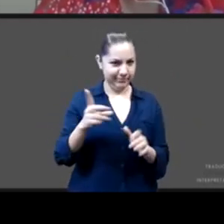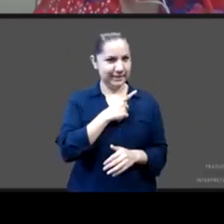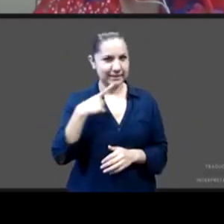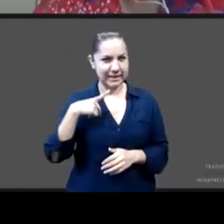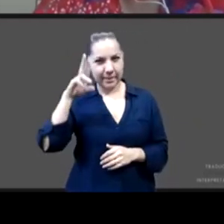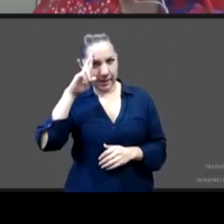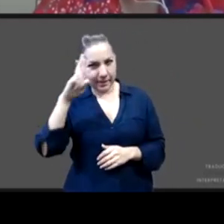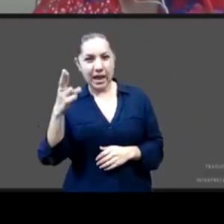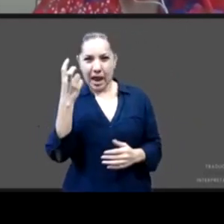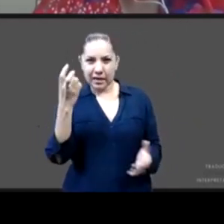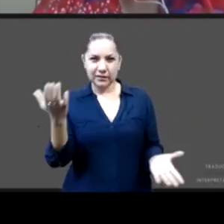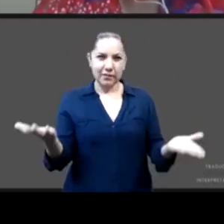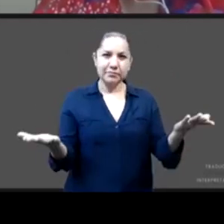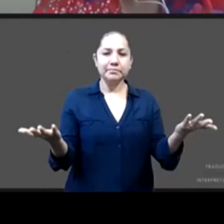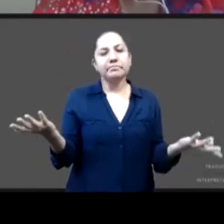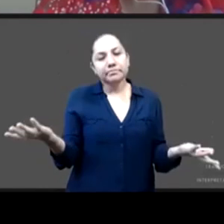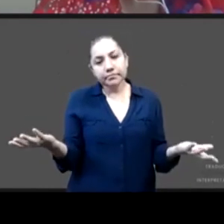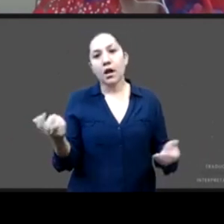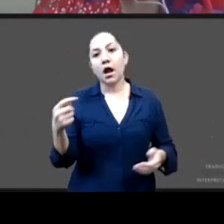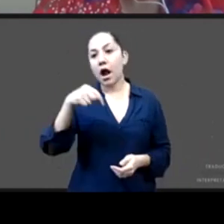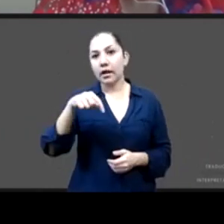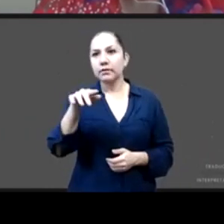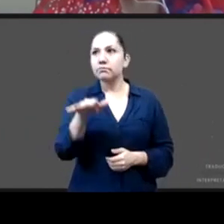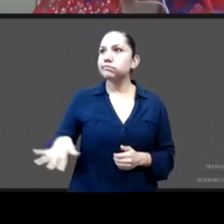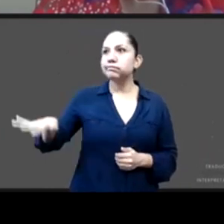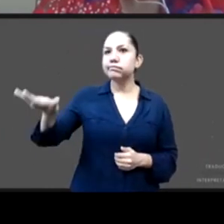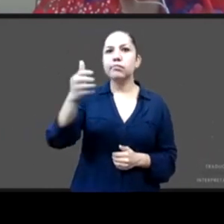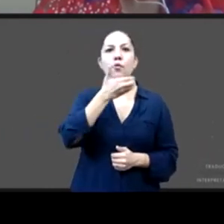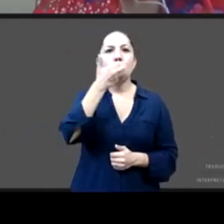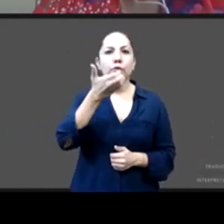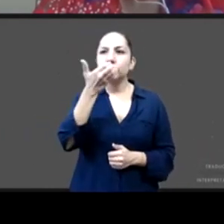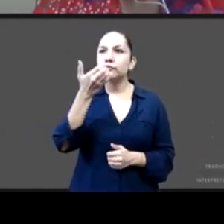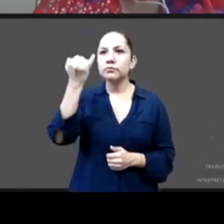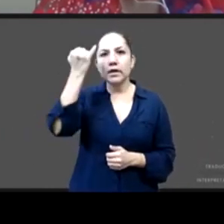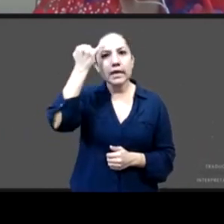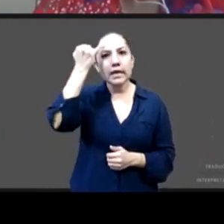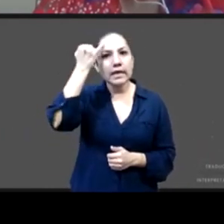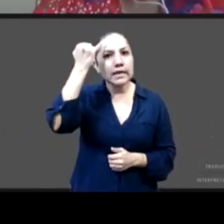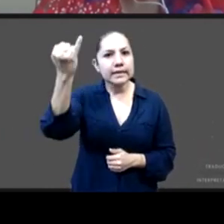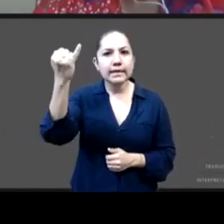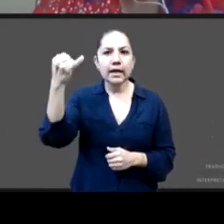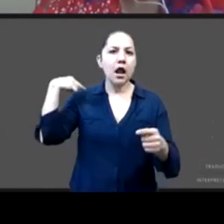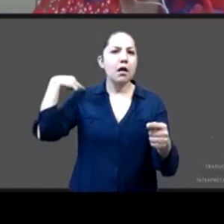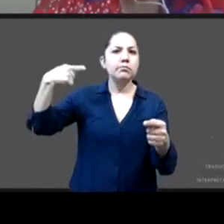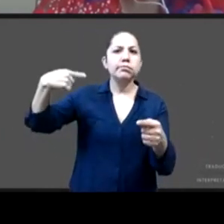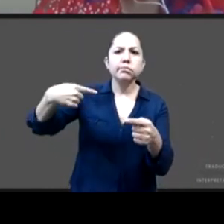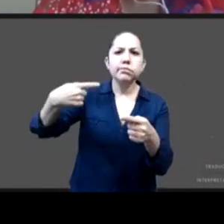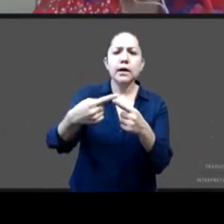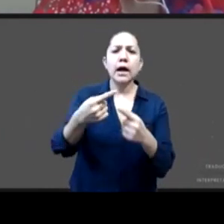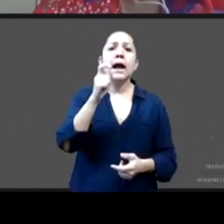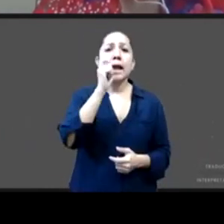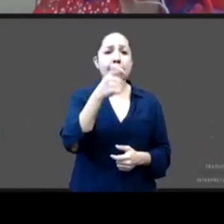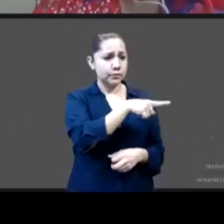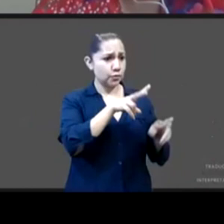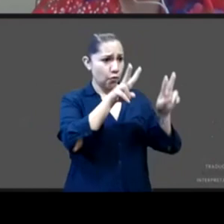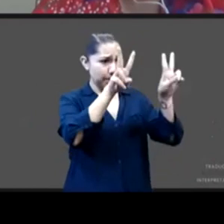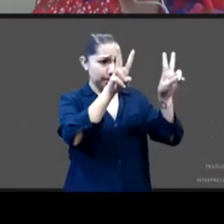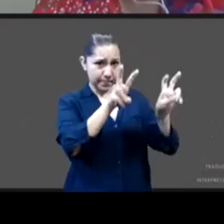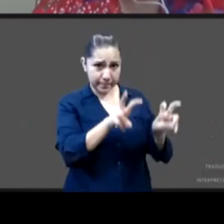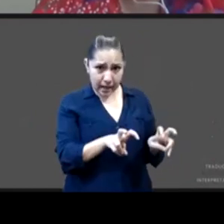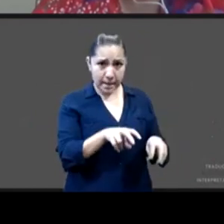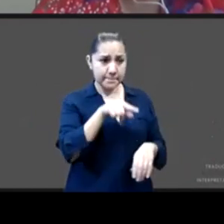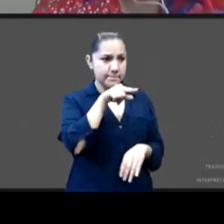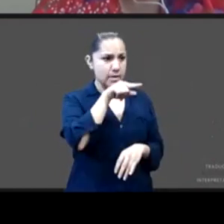perspectiva cultural. Uno es los lineamientos de contenidos y clasificación